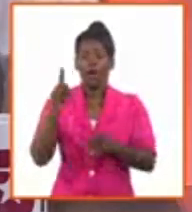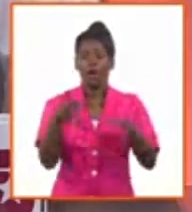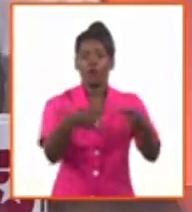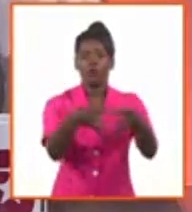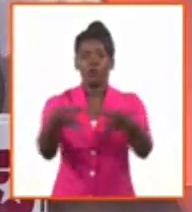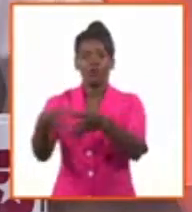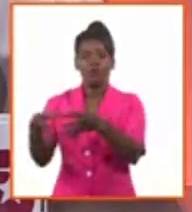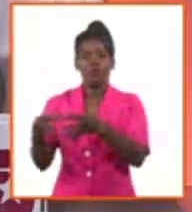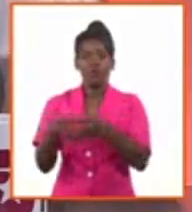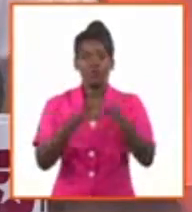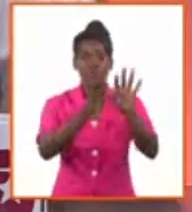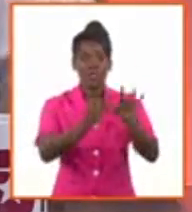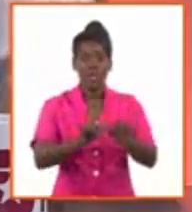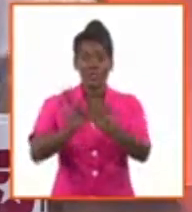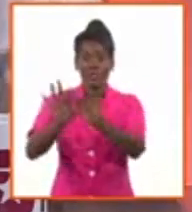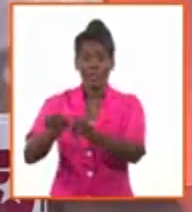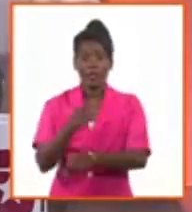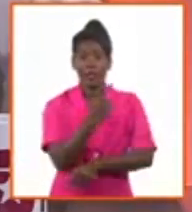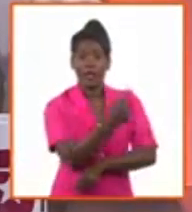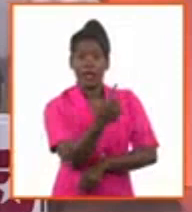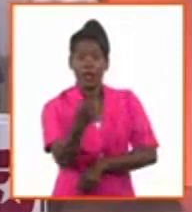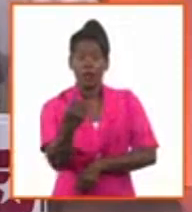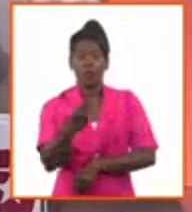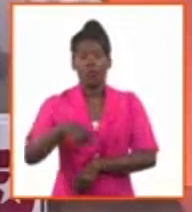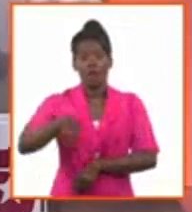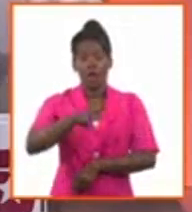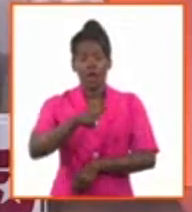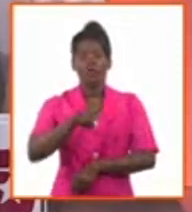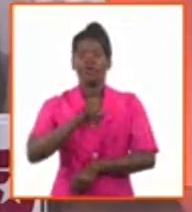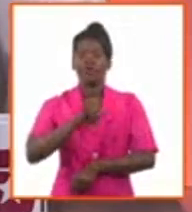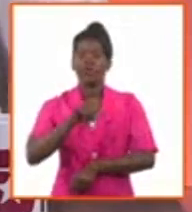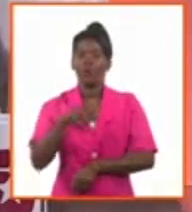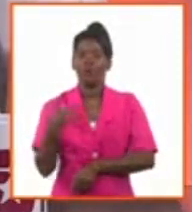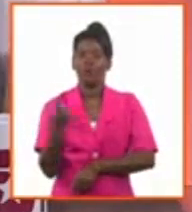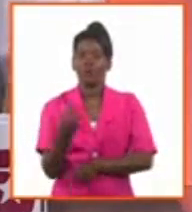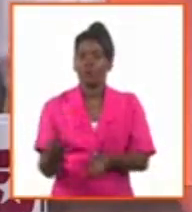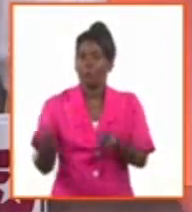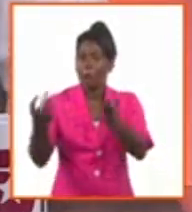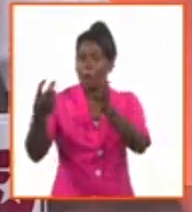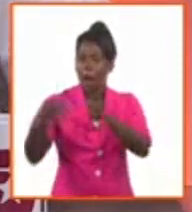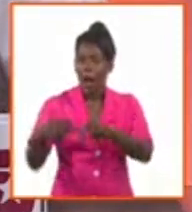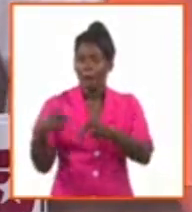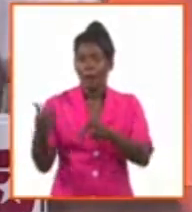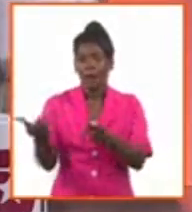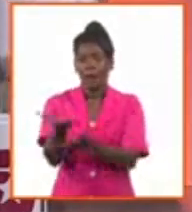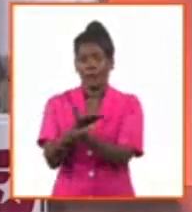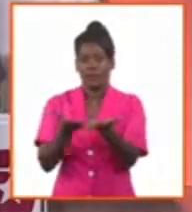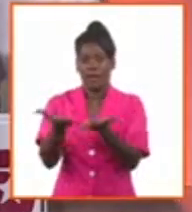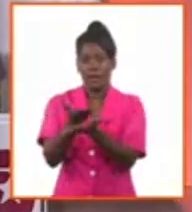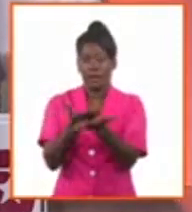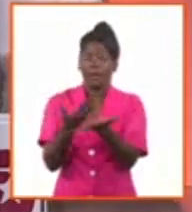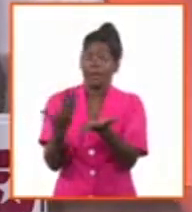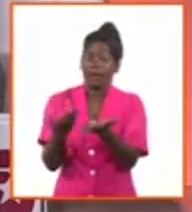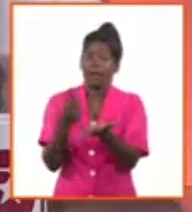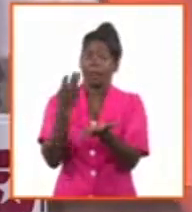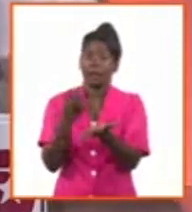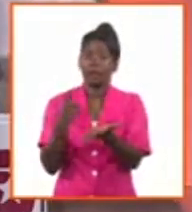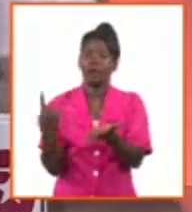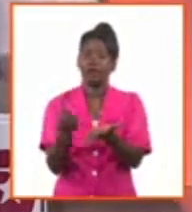facultad y propios estudiantes, presidentes de brigada, para juntos soñar este Congreso y darle la posibilidad también al